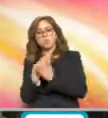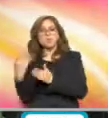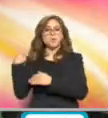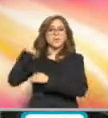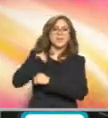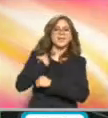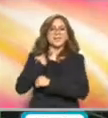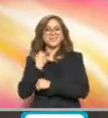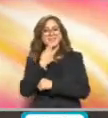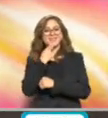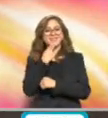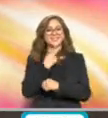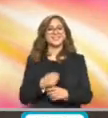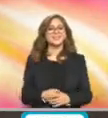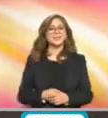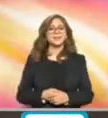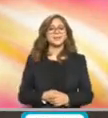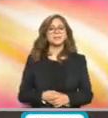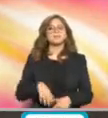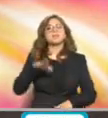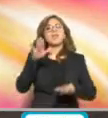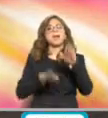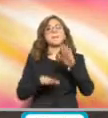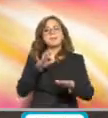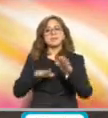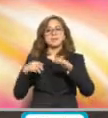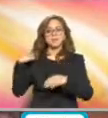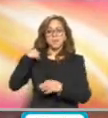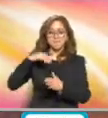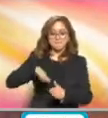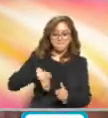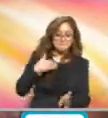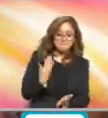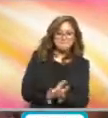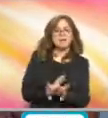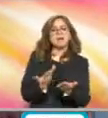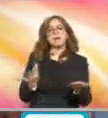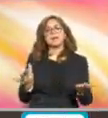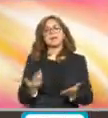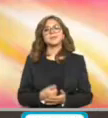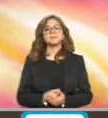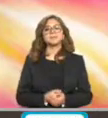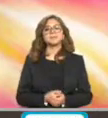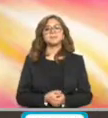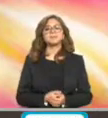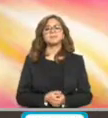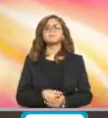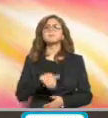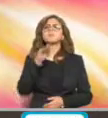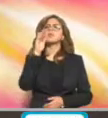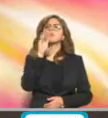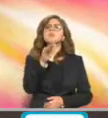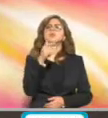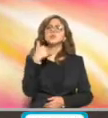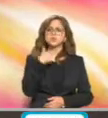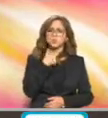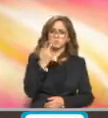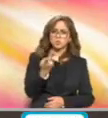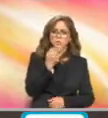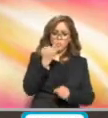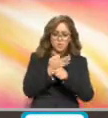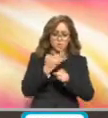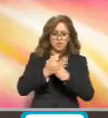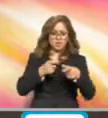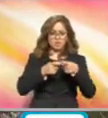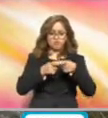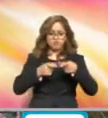bueno, luego las bolsas sufren Luego los caídas, bolsos, golpes, sí, que así sí. Exactamente. Oye, Alfredo, te pregunto, entonces con esta paleta que tú nos traes